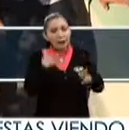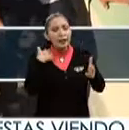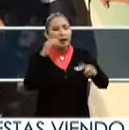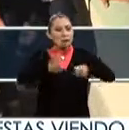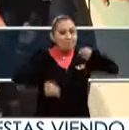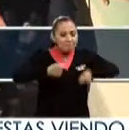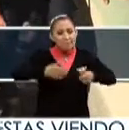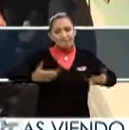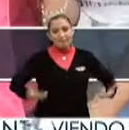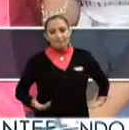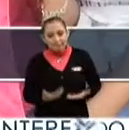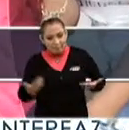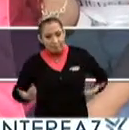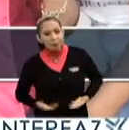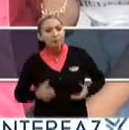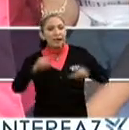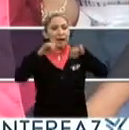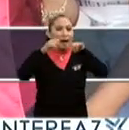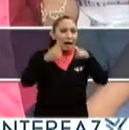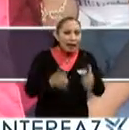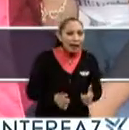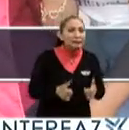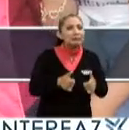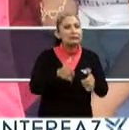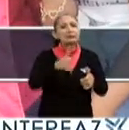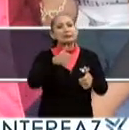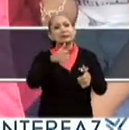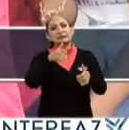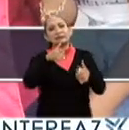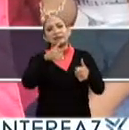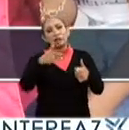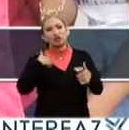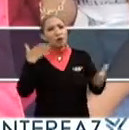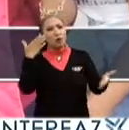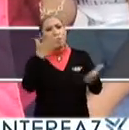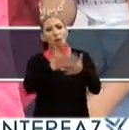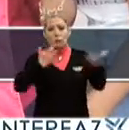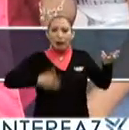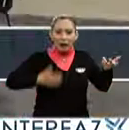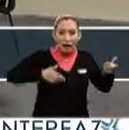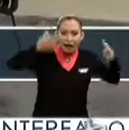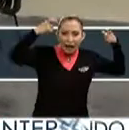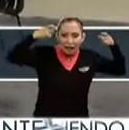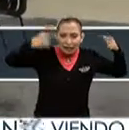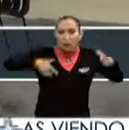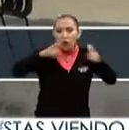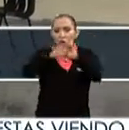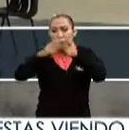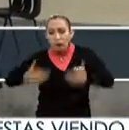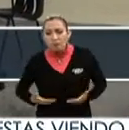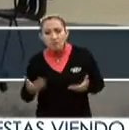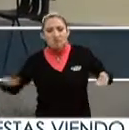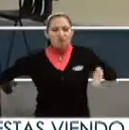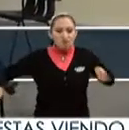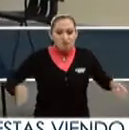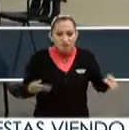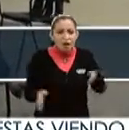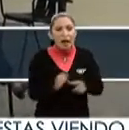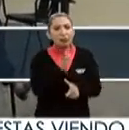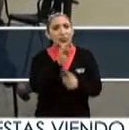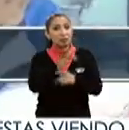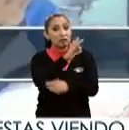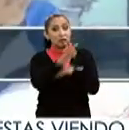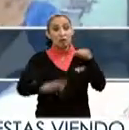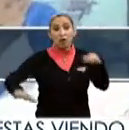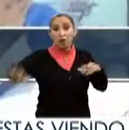guerra, de danza, de artísticas, estaba en un mariachi, estaba en un grupo de danza folclórica, entonces creo que